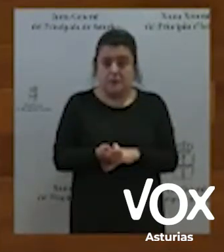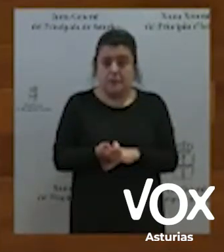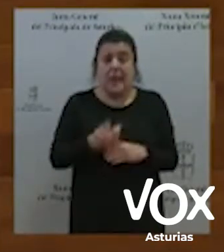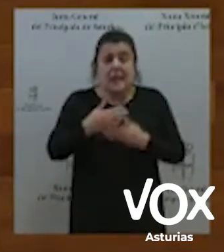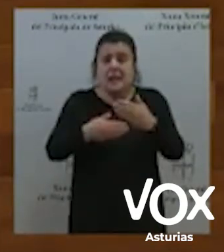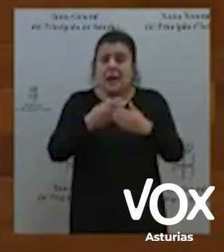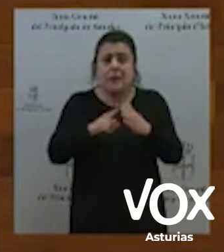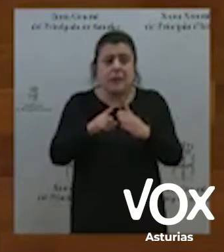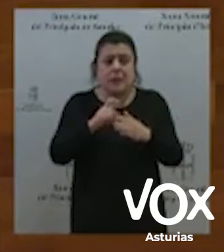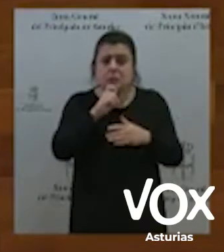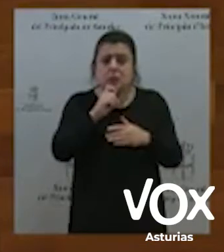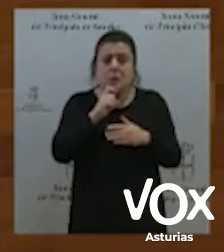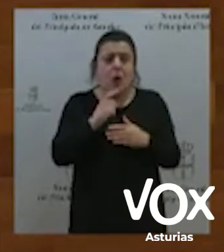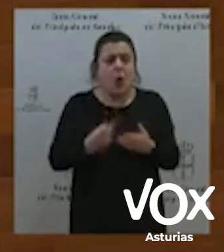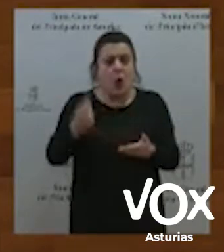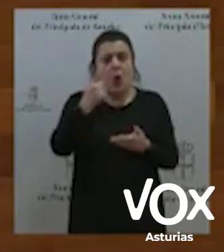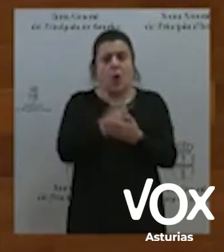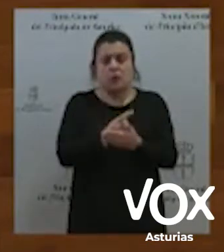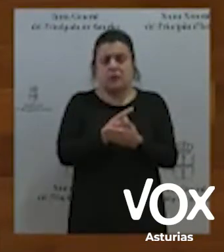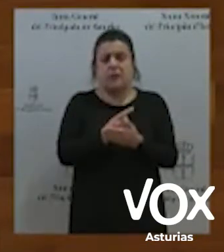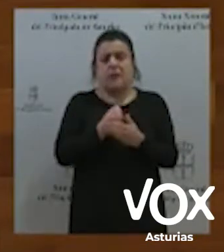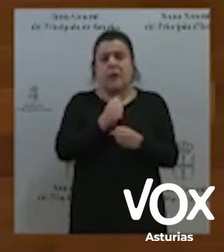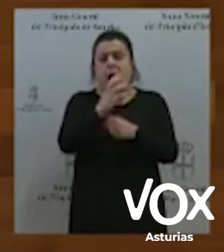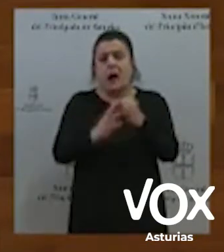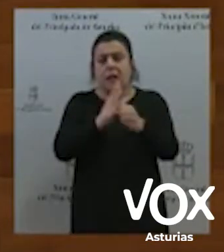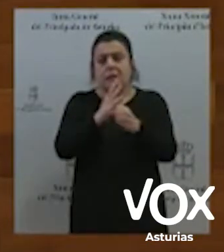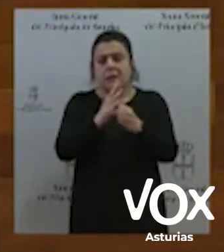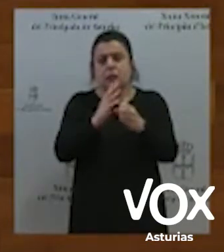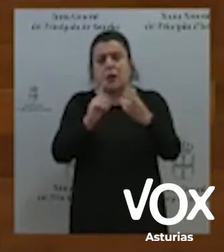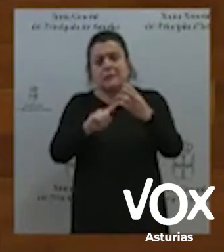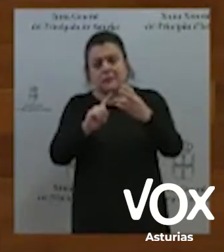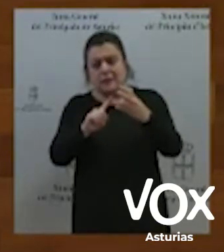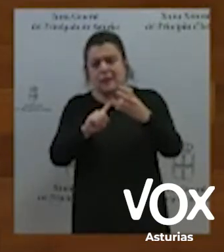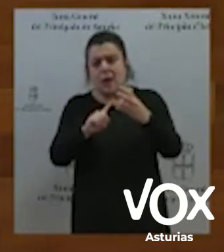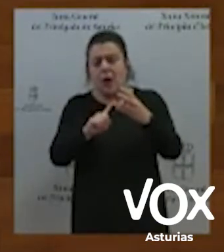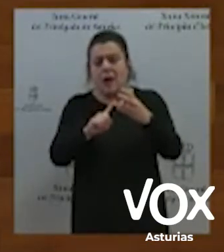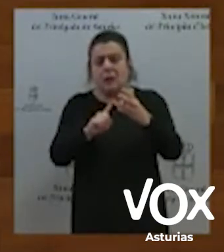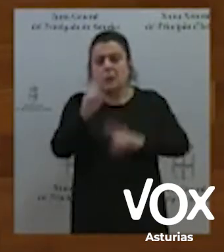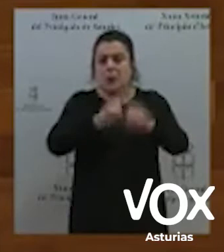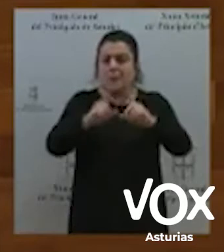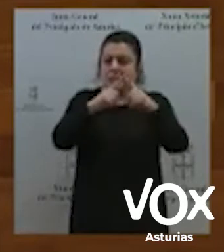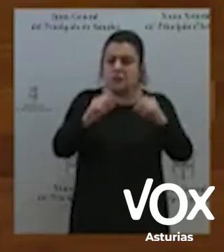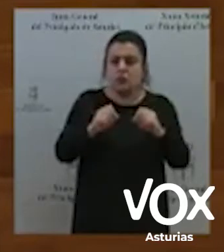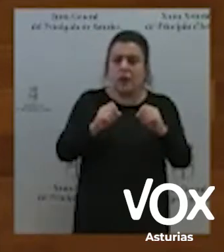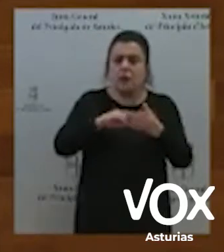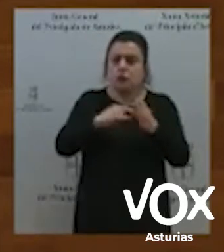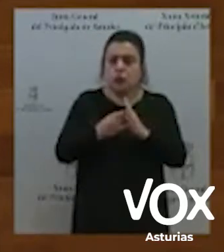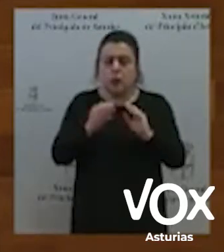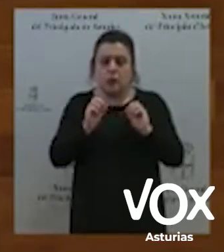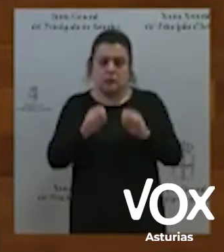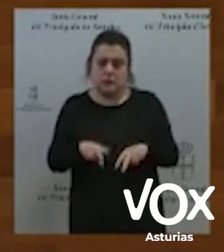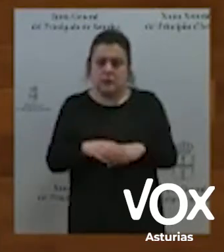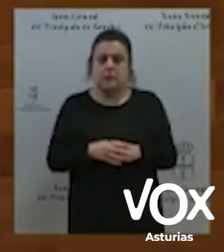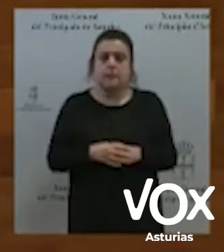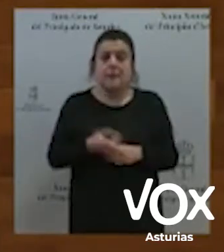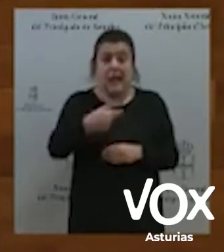se solucionará ninguno de los problemas de los asturianos. Nada encontramos sobre el tratamiento de los problemas reales de los asturianos, nada sobre sus